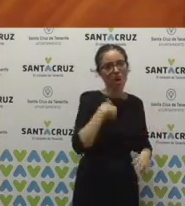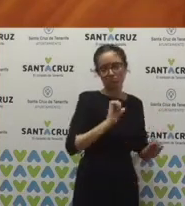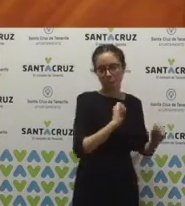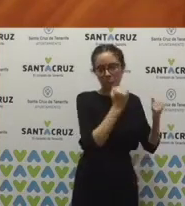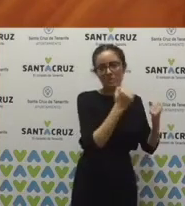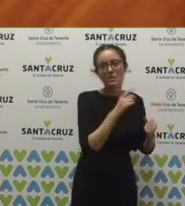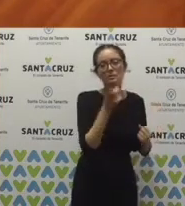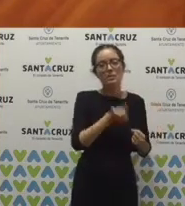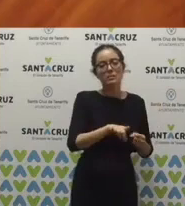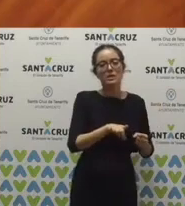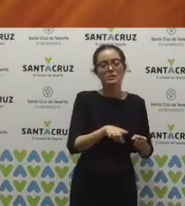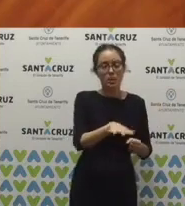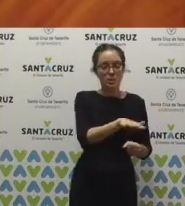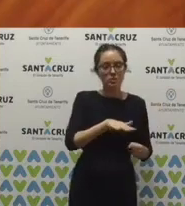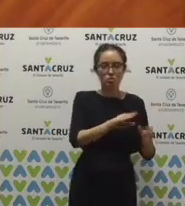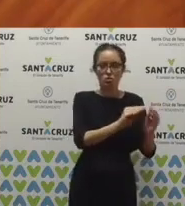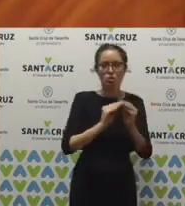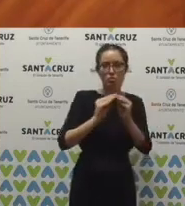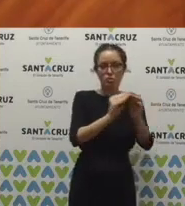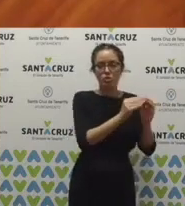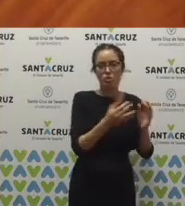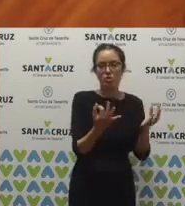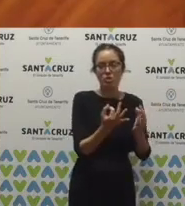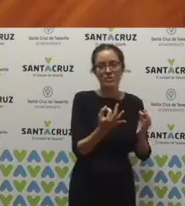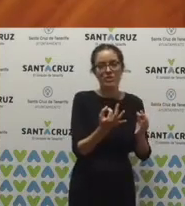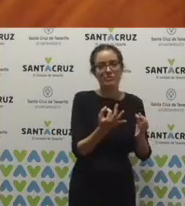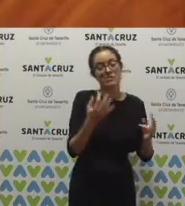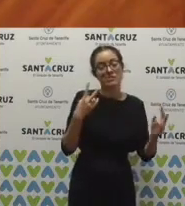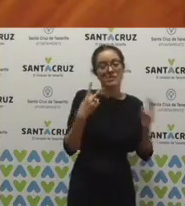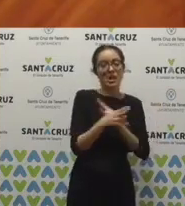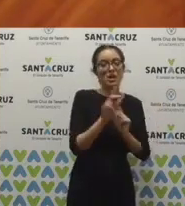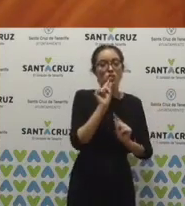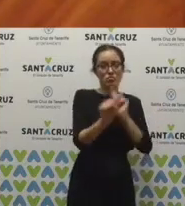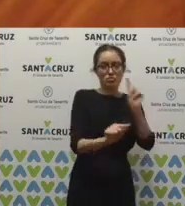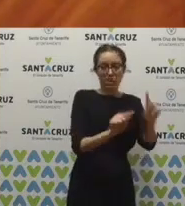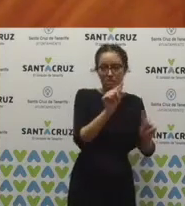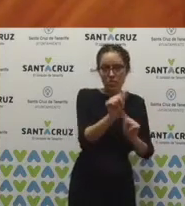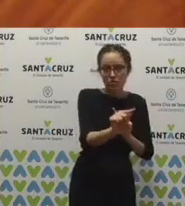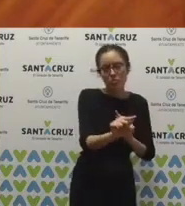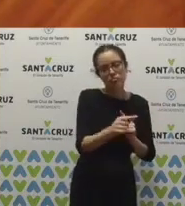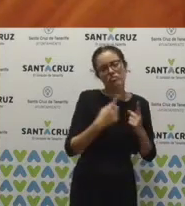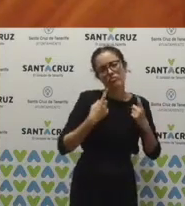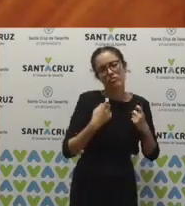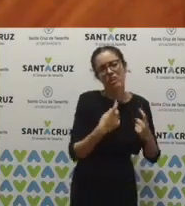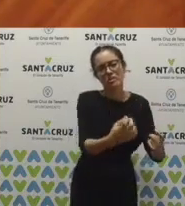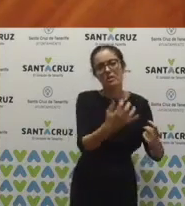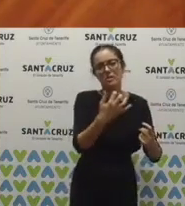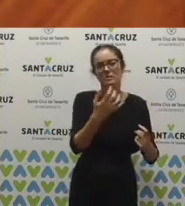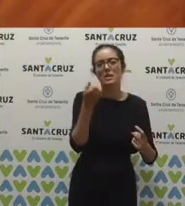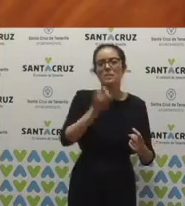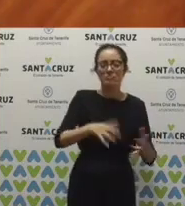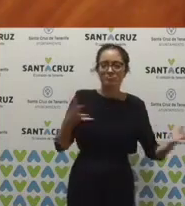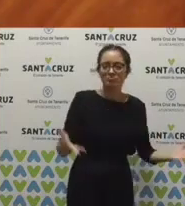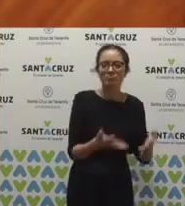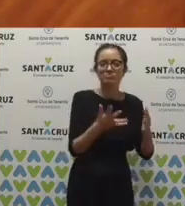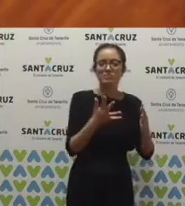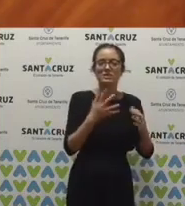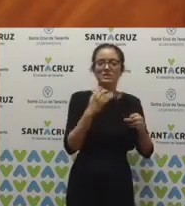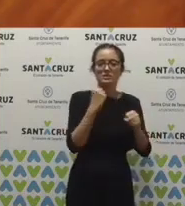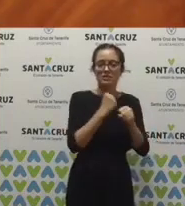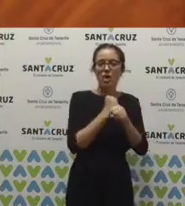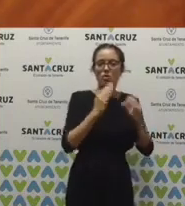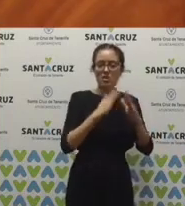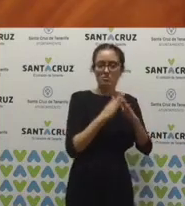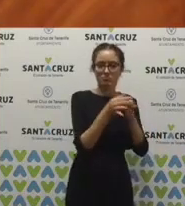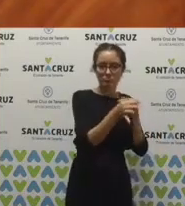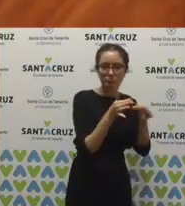comunes adaptando las normas de prevención de contagio todavía quedan muchas cosas por hacer fomentar el trabajo aquí quiero romper una lanza a